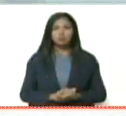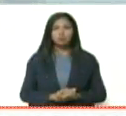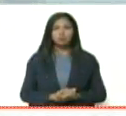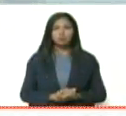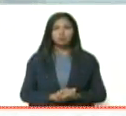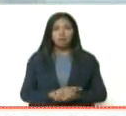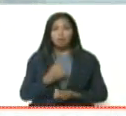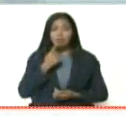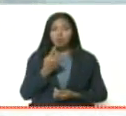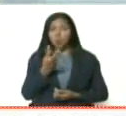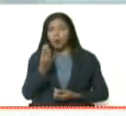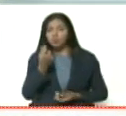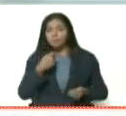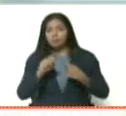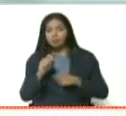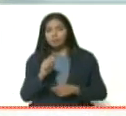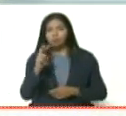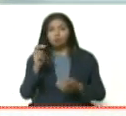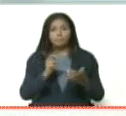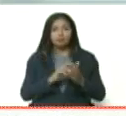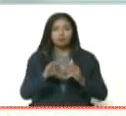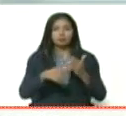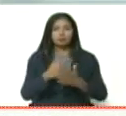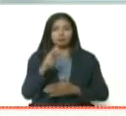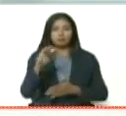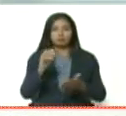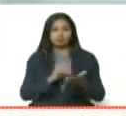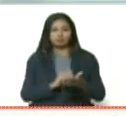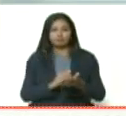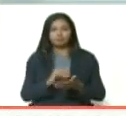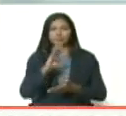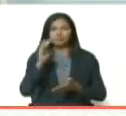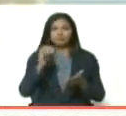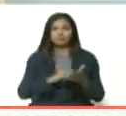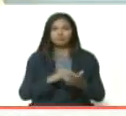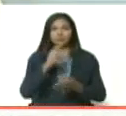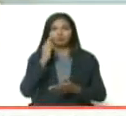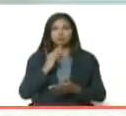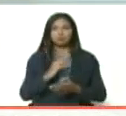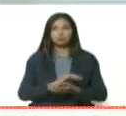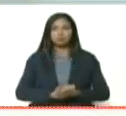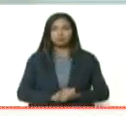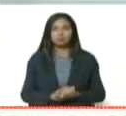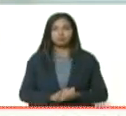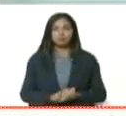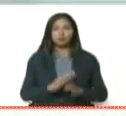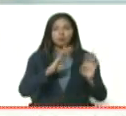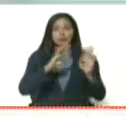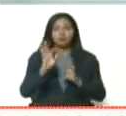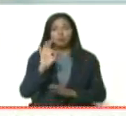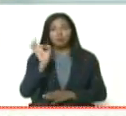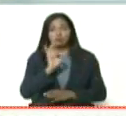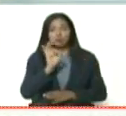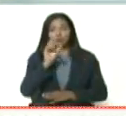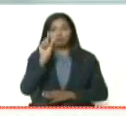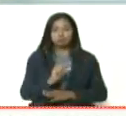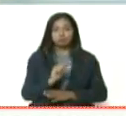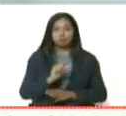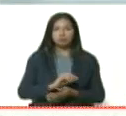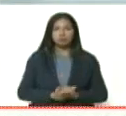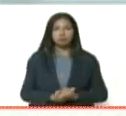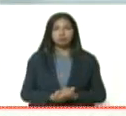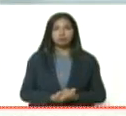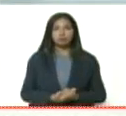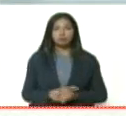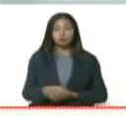Te lo digo, en 2.000, 3.000, 4.000 bolívares. El subsidio es el 99%, Rodolfo. ¿Tú lo